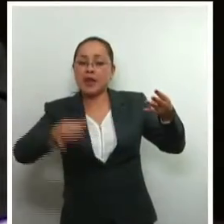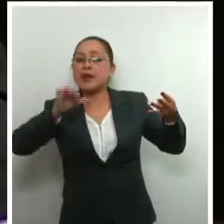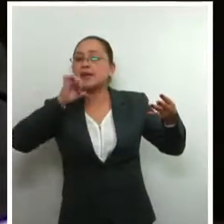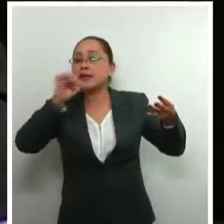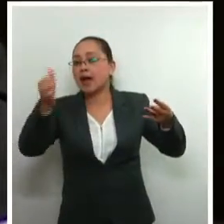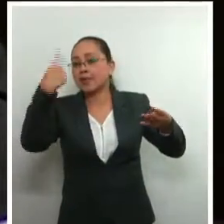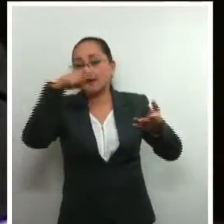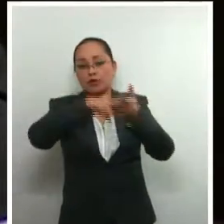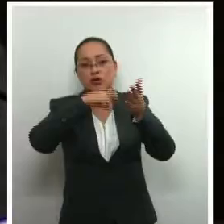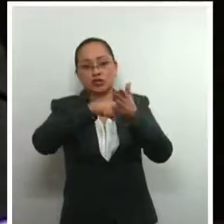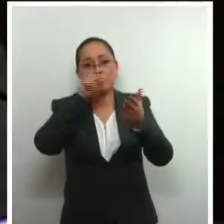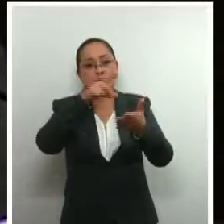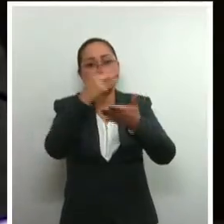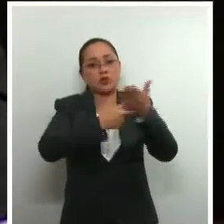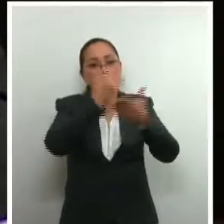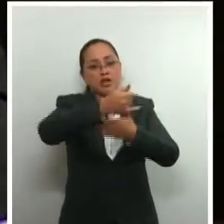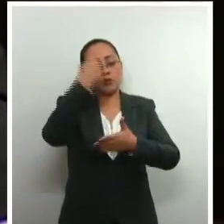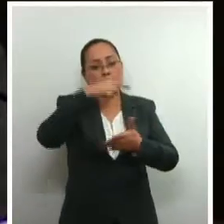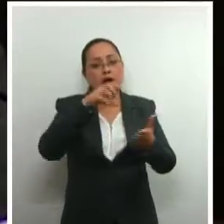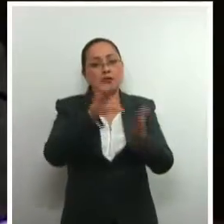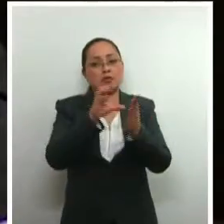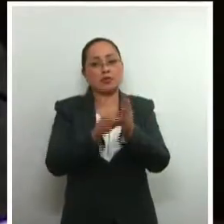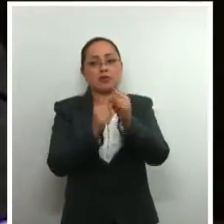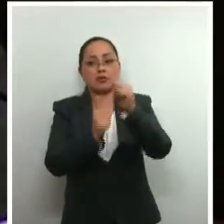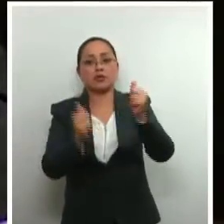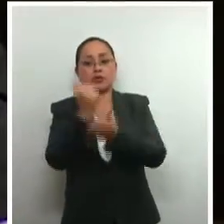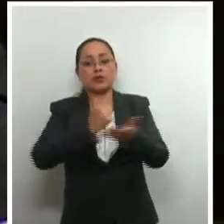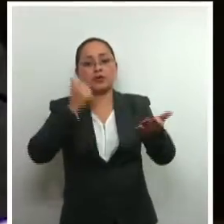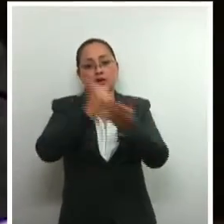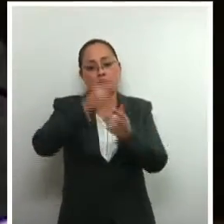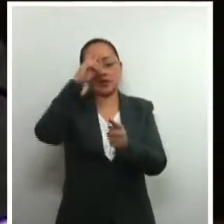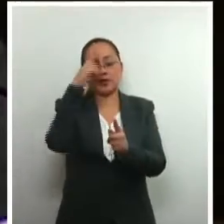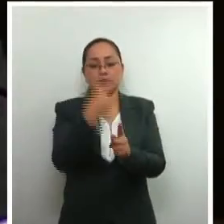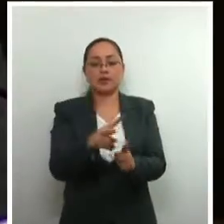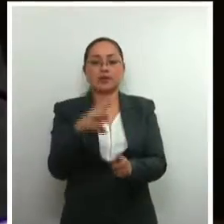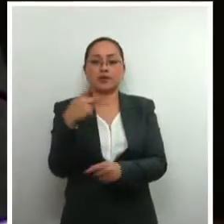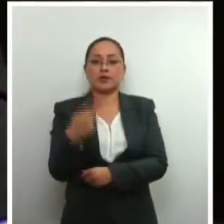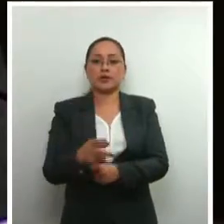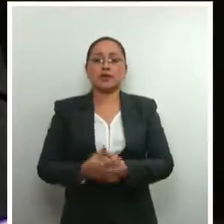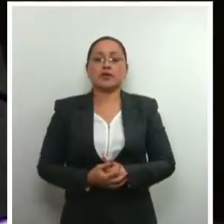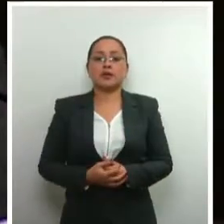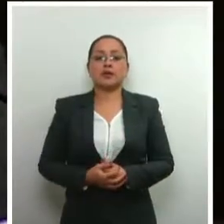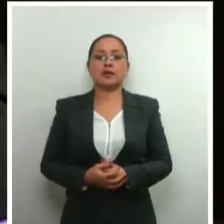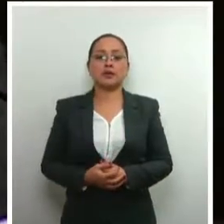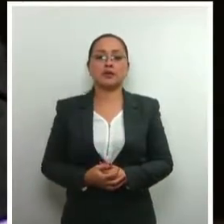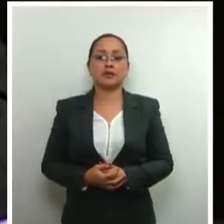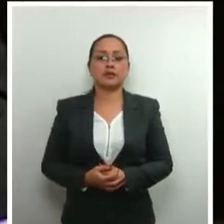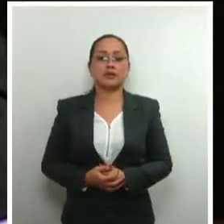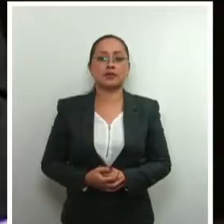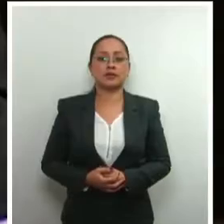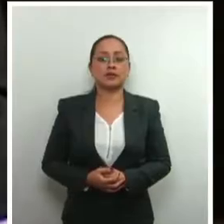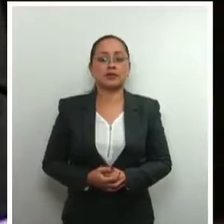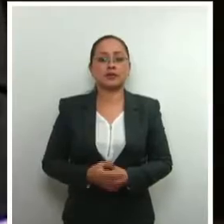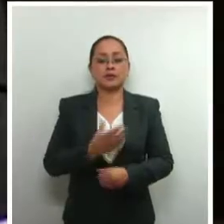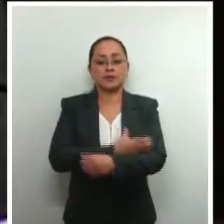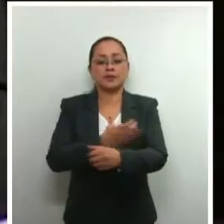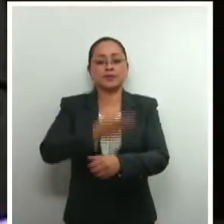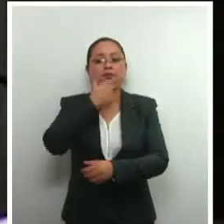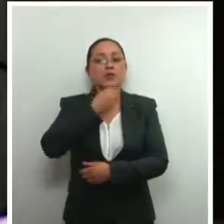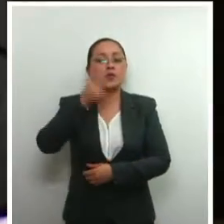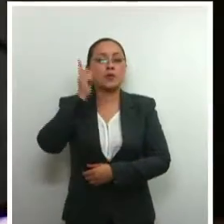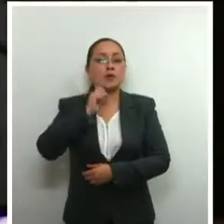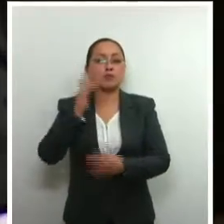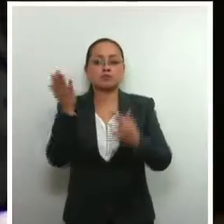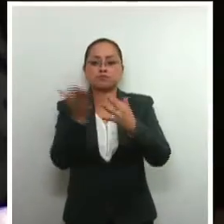no reservados del proyecto de decreto de la Constitución Política de la Ciudad de México. Compañeras y